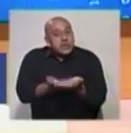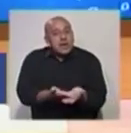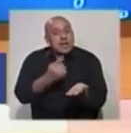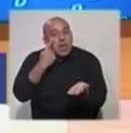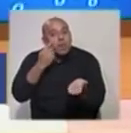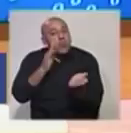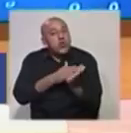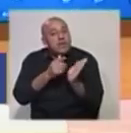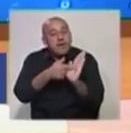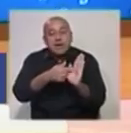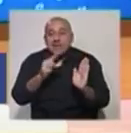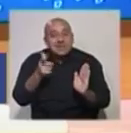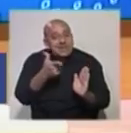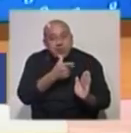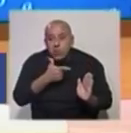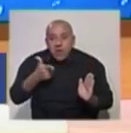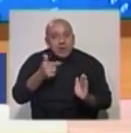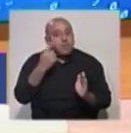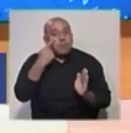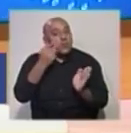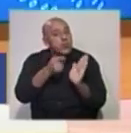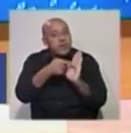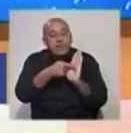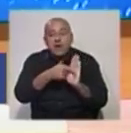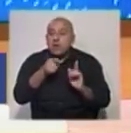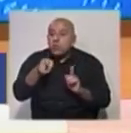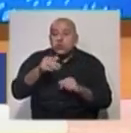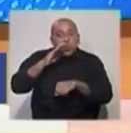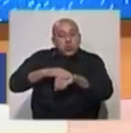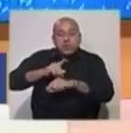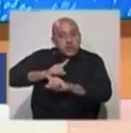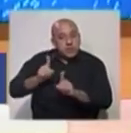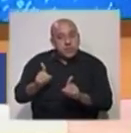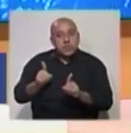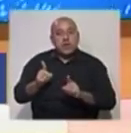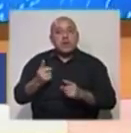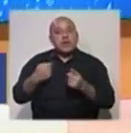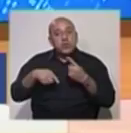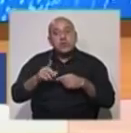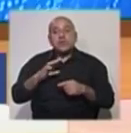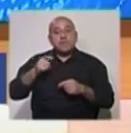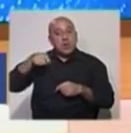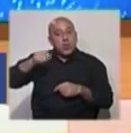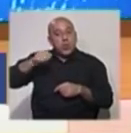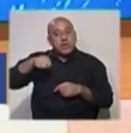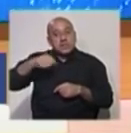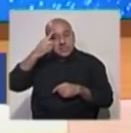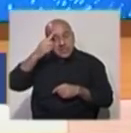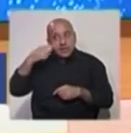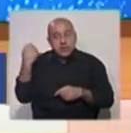con procedimientos claros que esa persona es culpable. Lo que juristas internacionales han